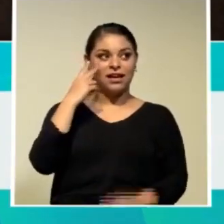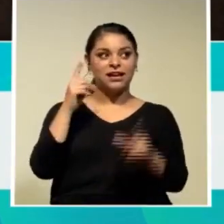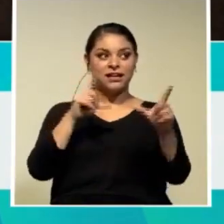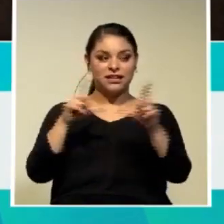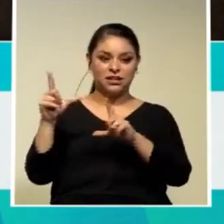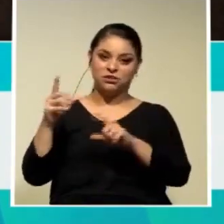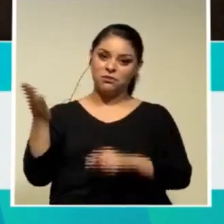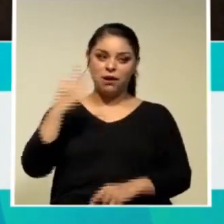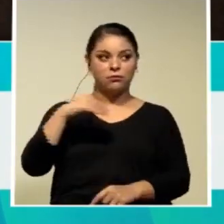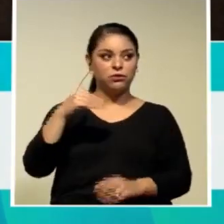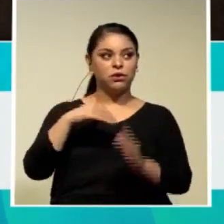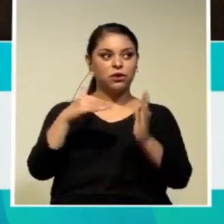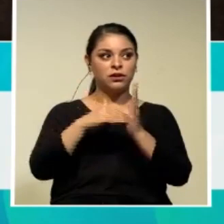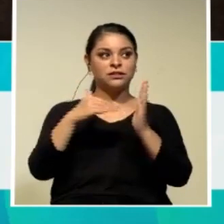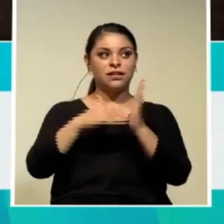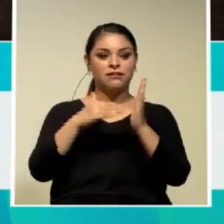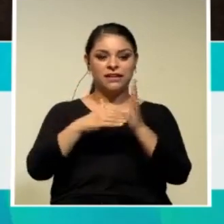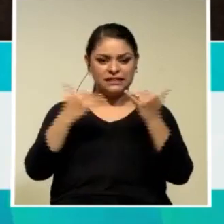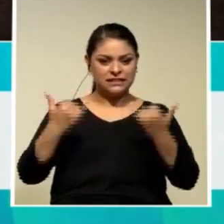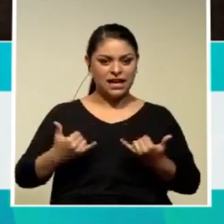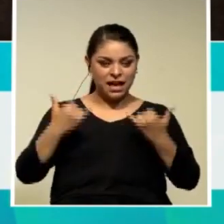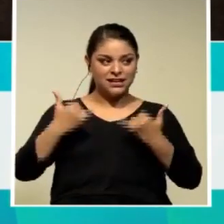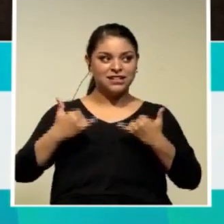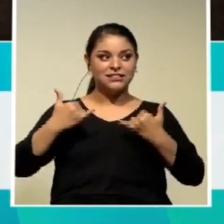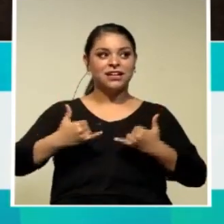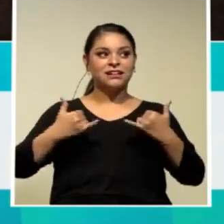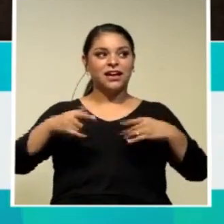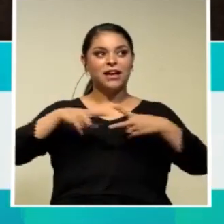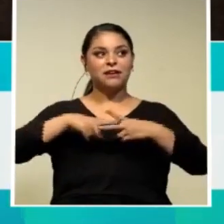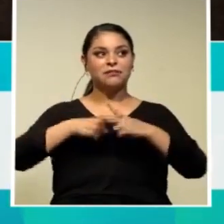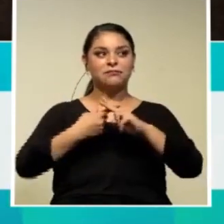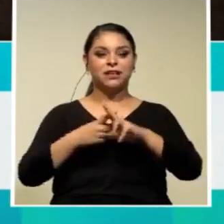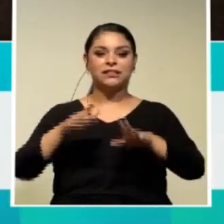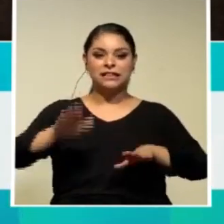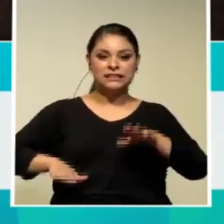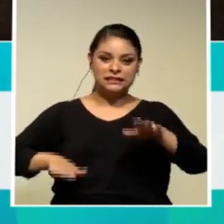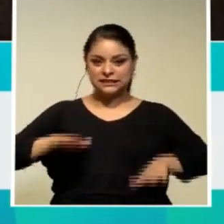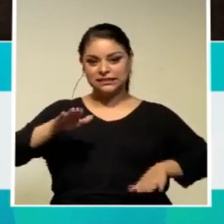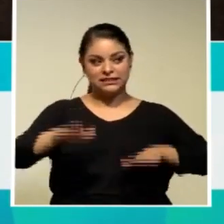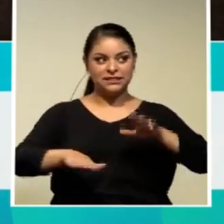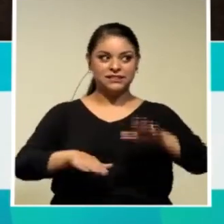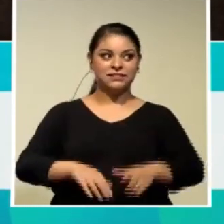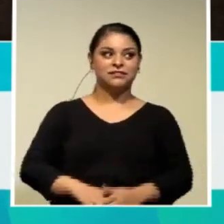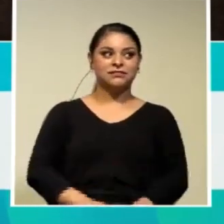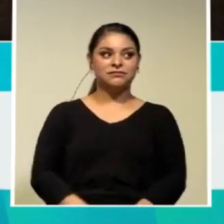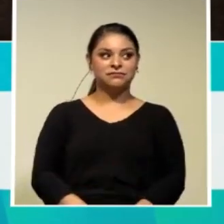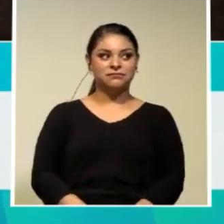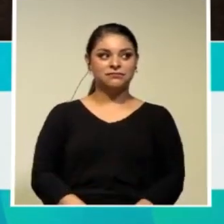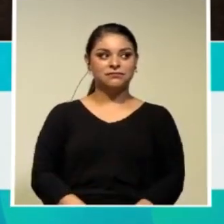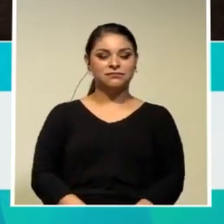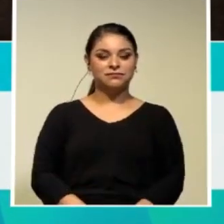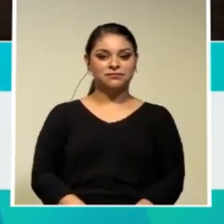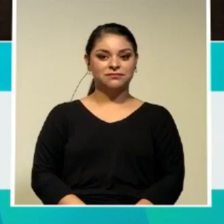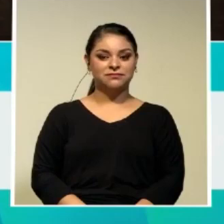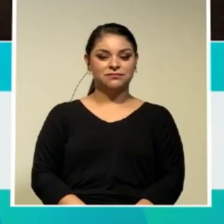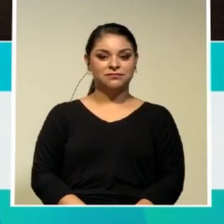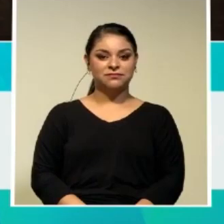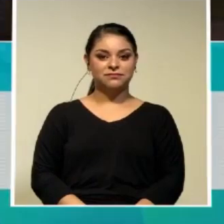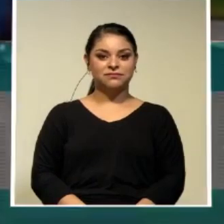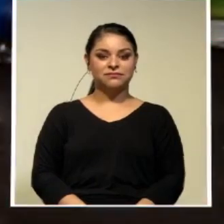¡Aquí van! ¡Vámonos de nuevo! ¡Ya, todo el suelo, arrastrándonos! ¡Ya casi, niñas y niñas! ¡Vamos saliendo!